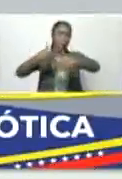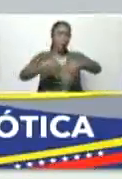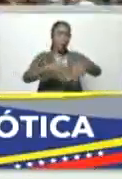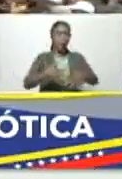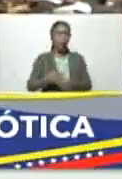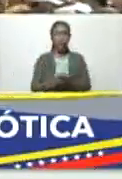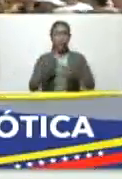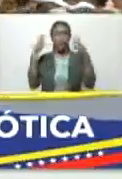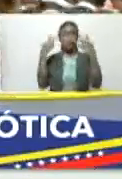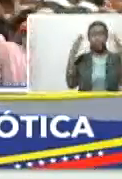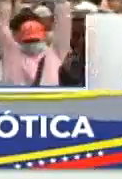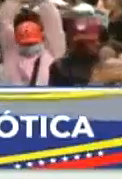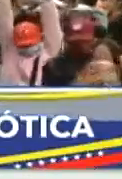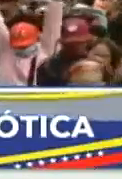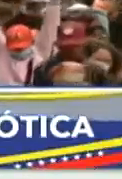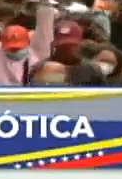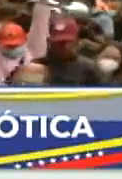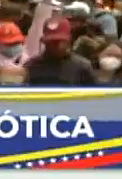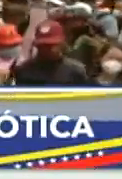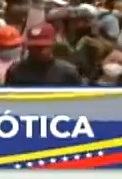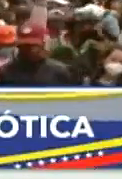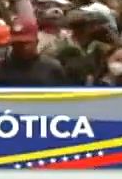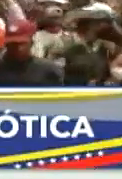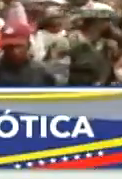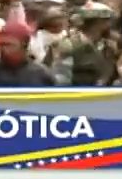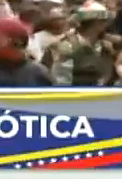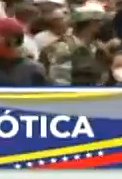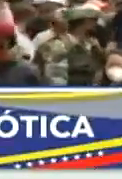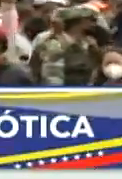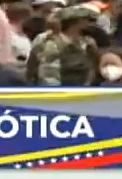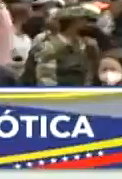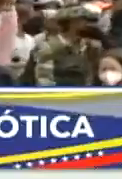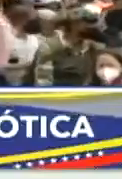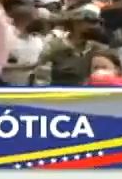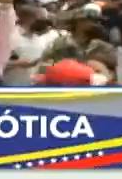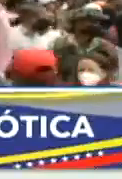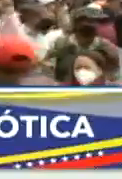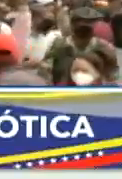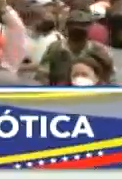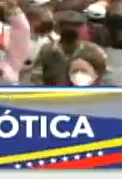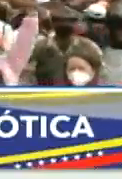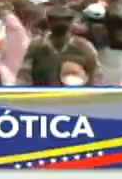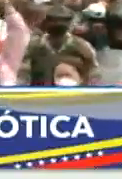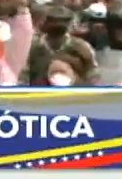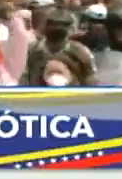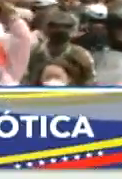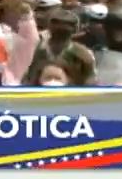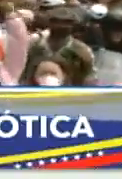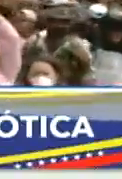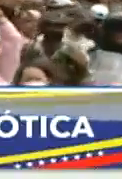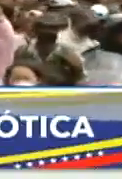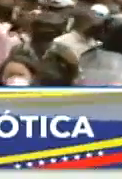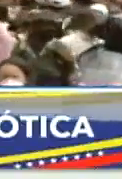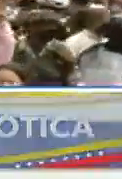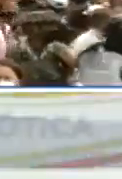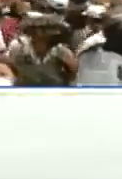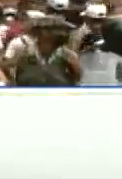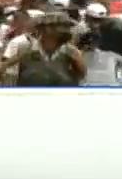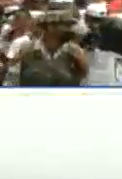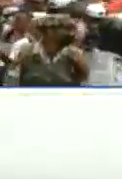Compañeros Pedro Infante, Robert Zapoleo y a toda la dirección